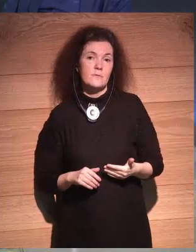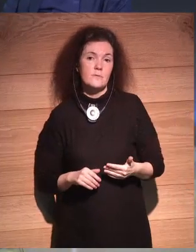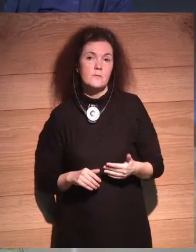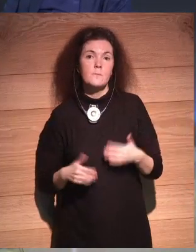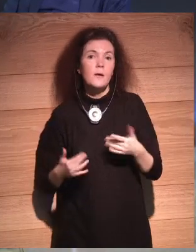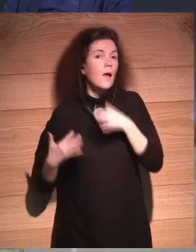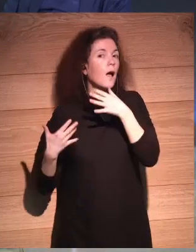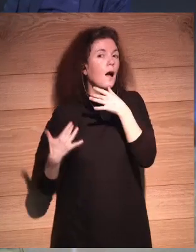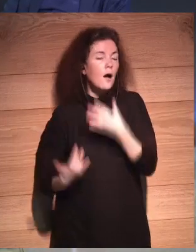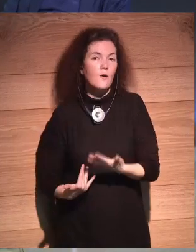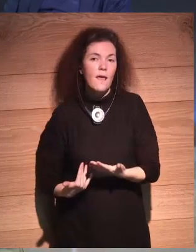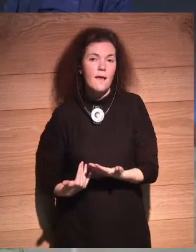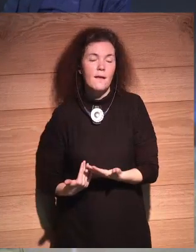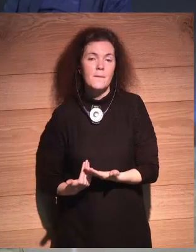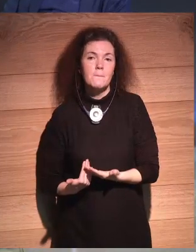pero a día de hoy